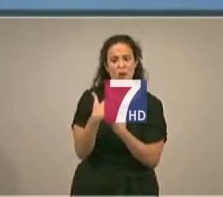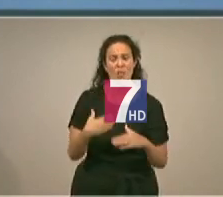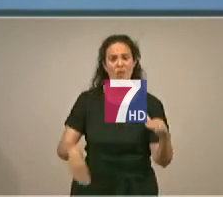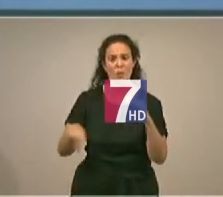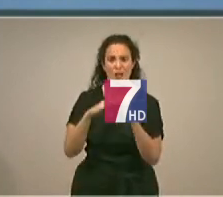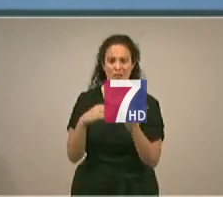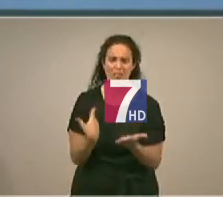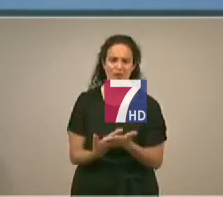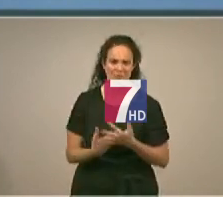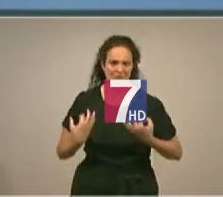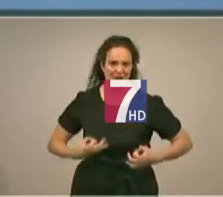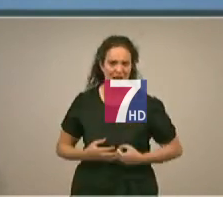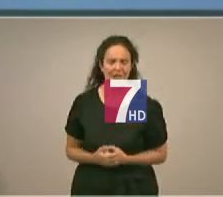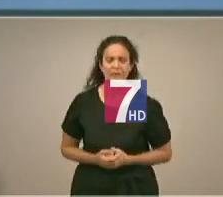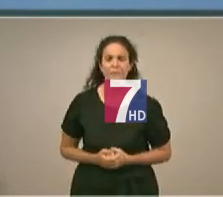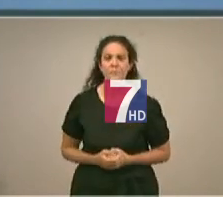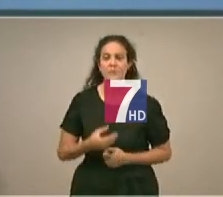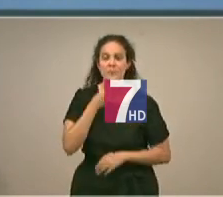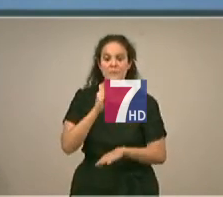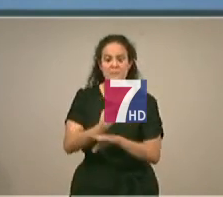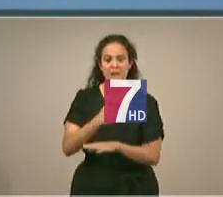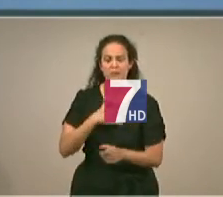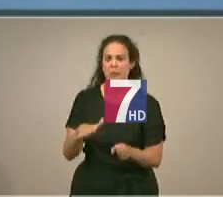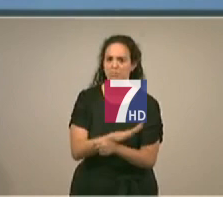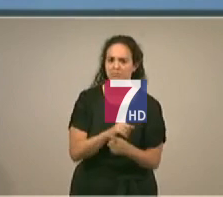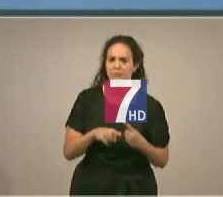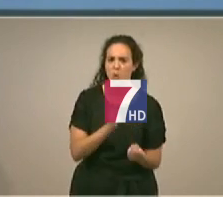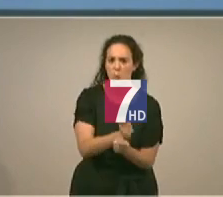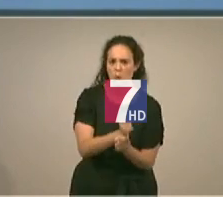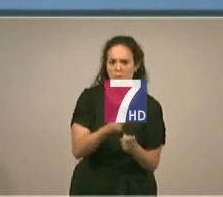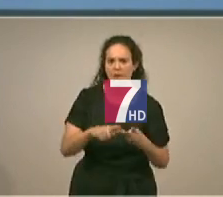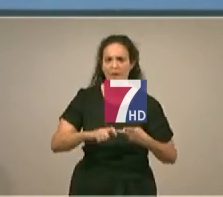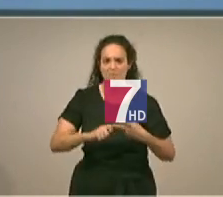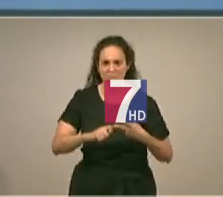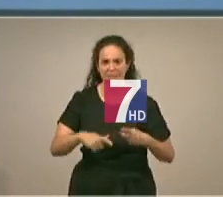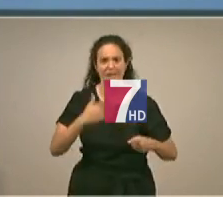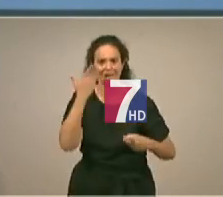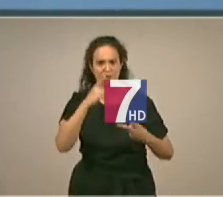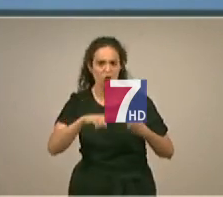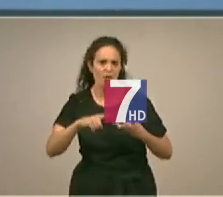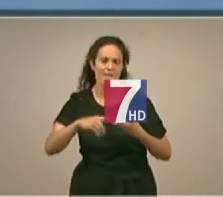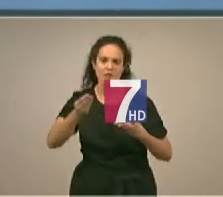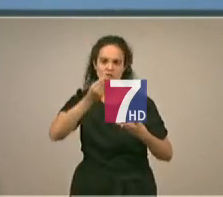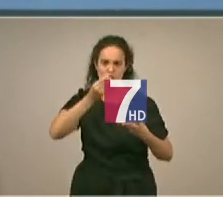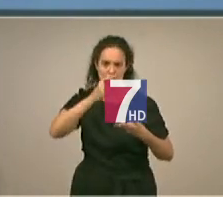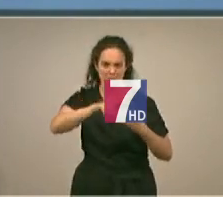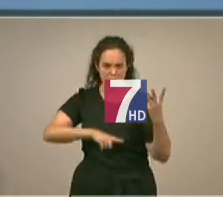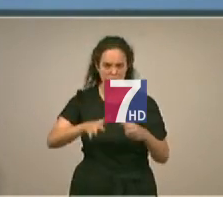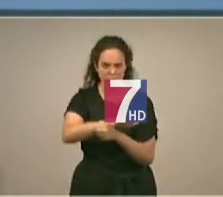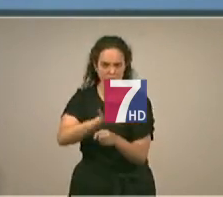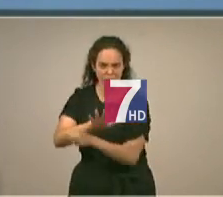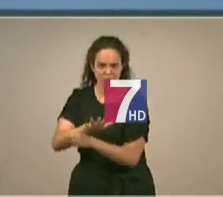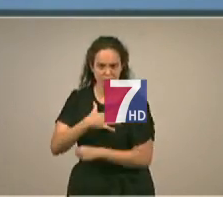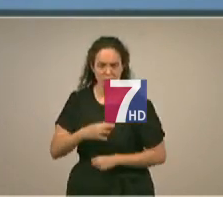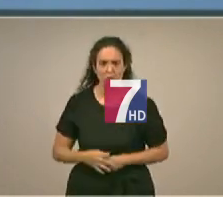igualdad las becas pueden sufragar gastos de cuota material escolar y o comedor Y ya saben ustedes que el